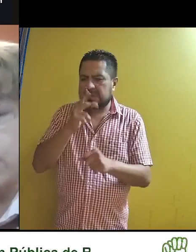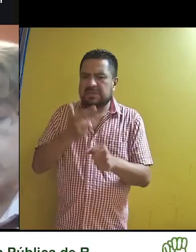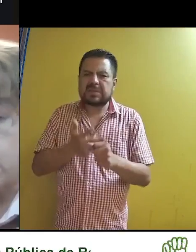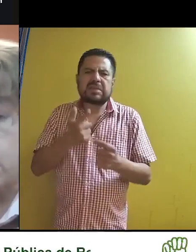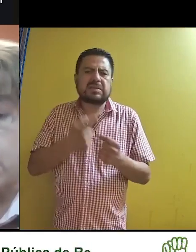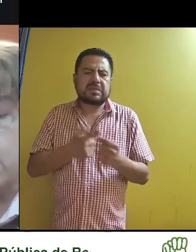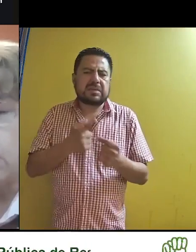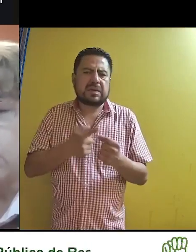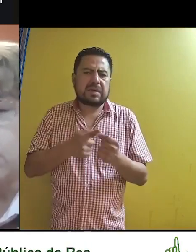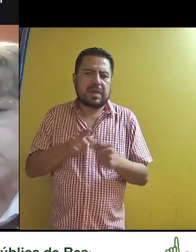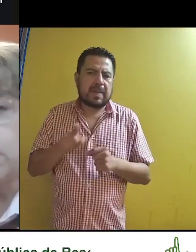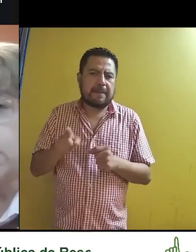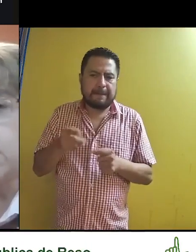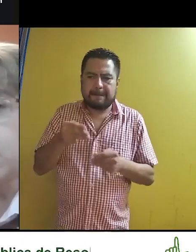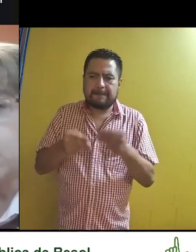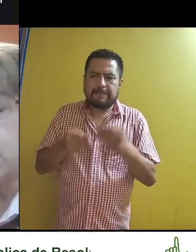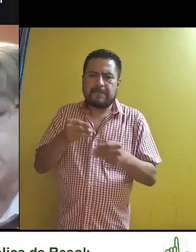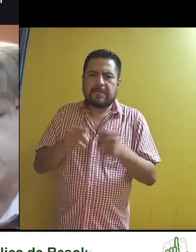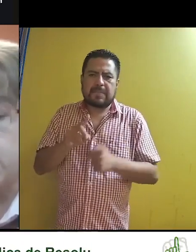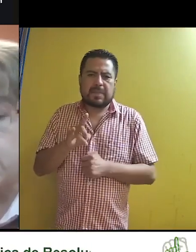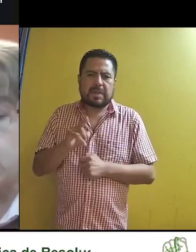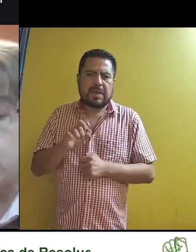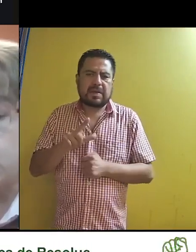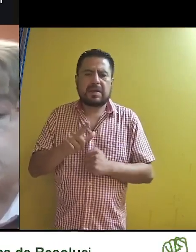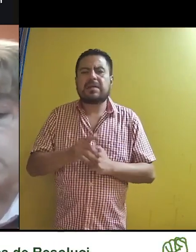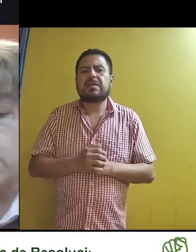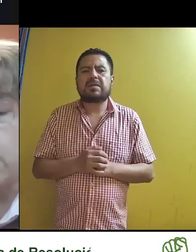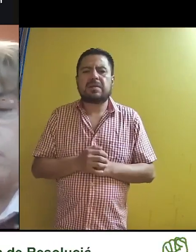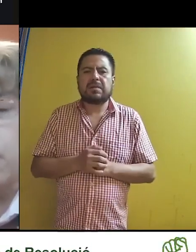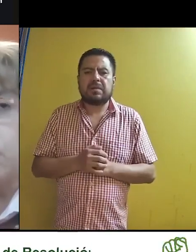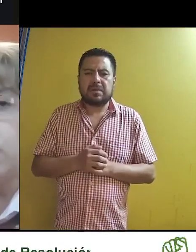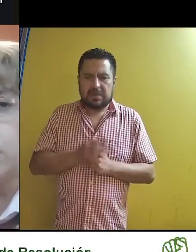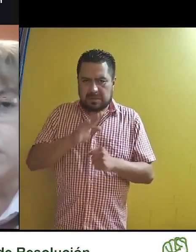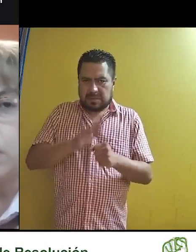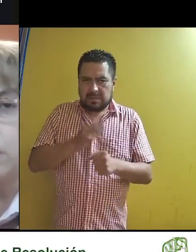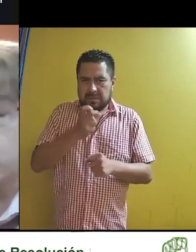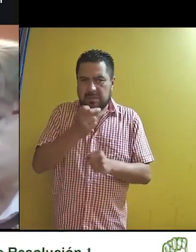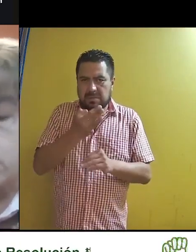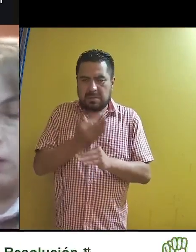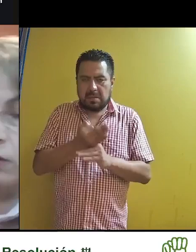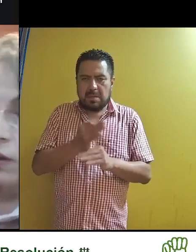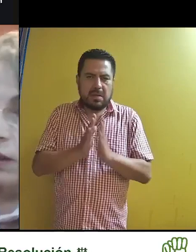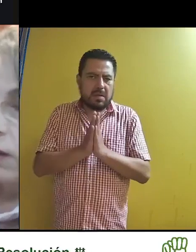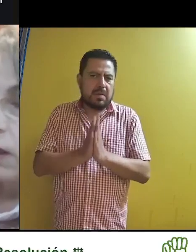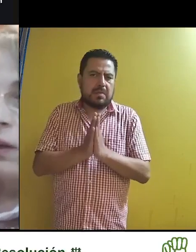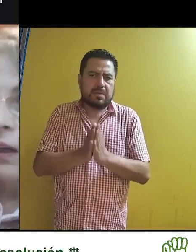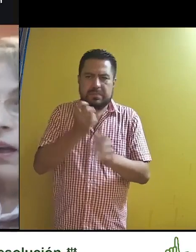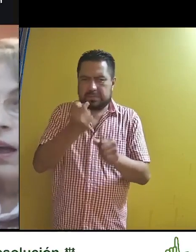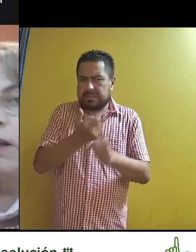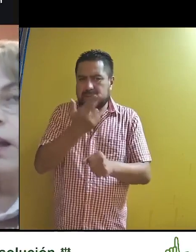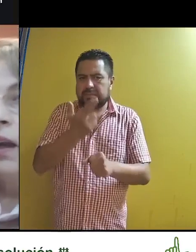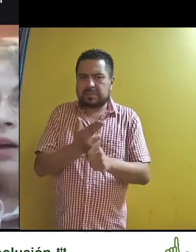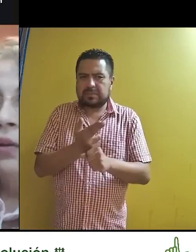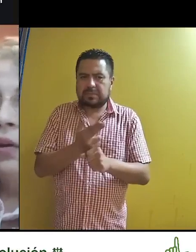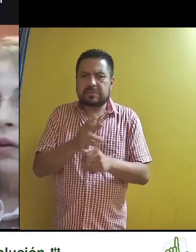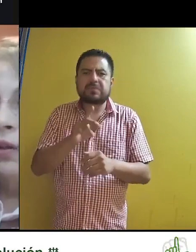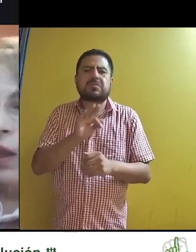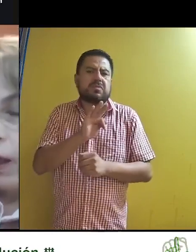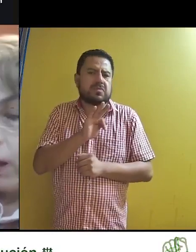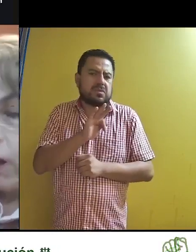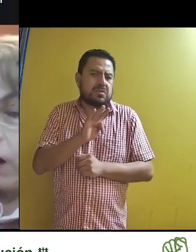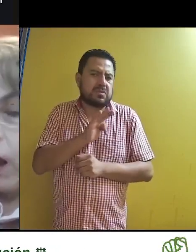la ponencia a cargo del magistrado Daniel Preciado Temiquel. Por lo tanto, les solicito, secretario general,